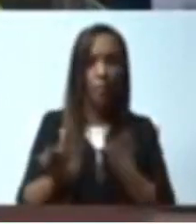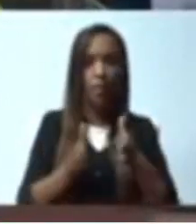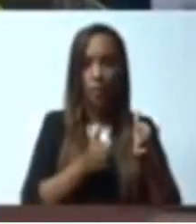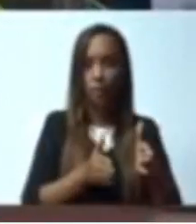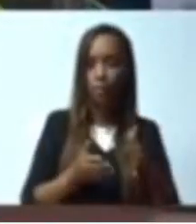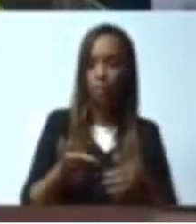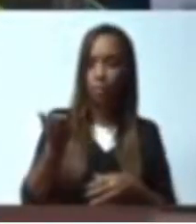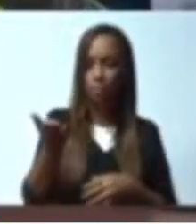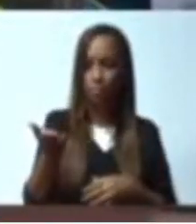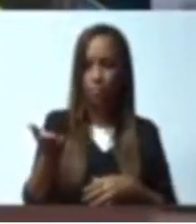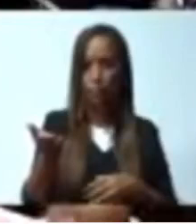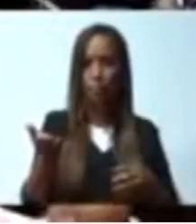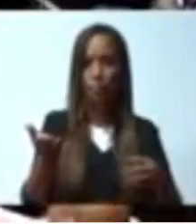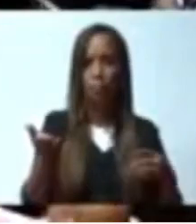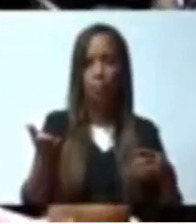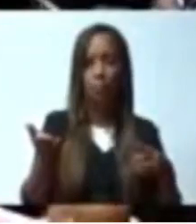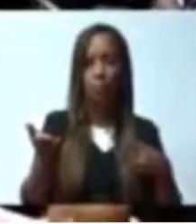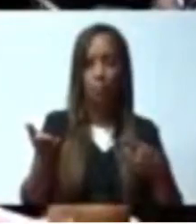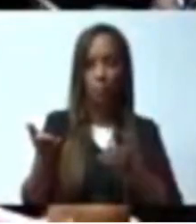Gracias, presidente.